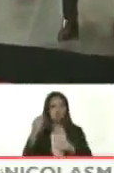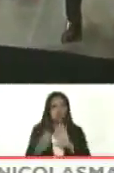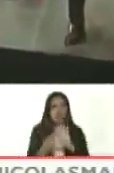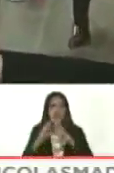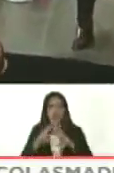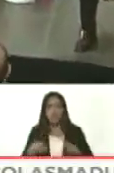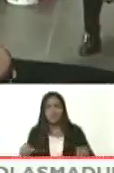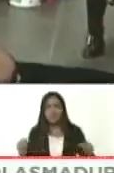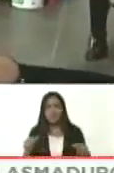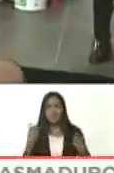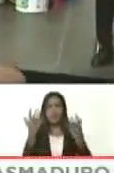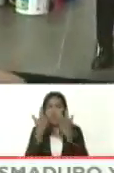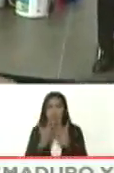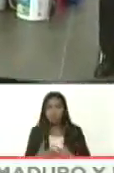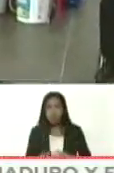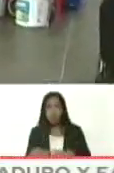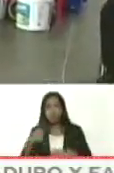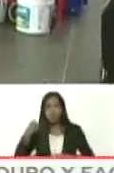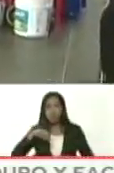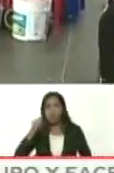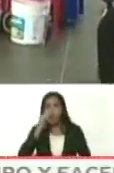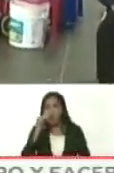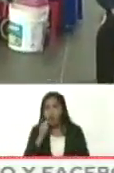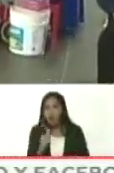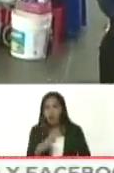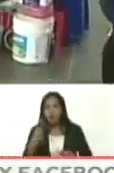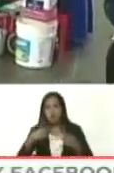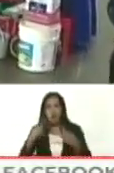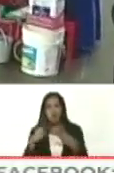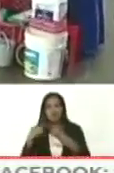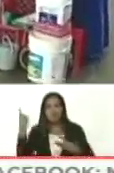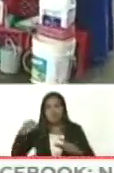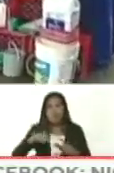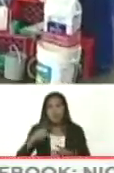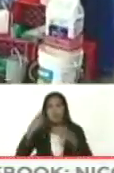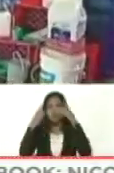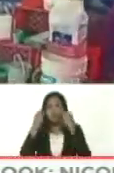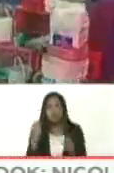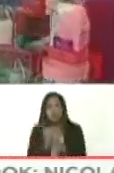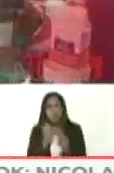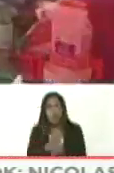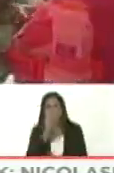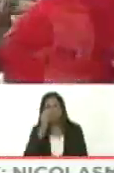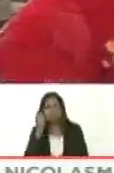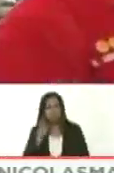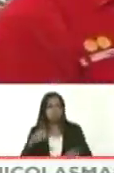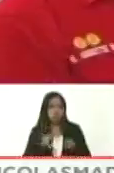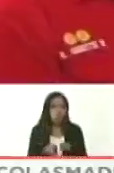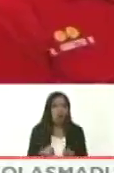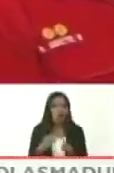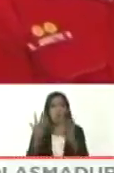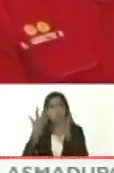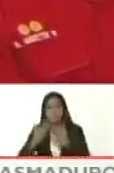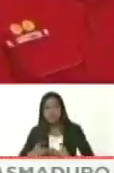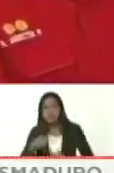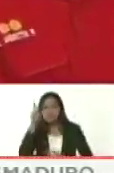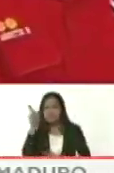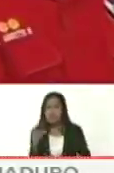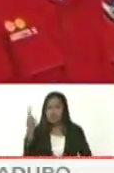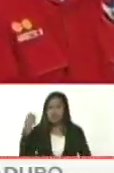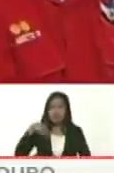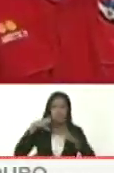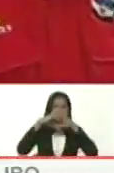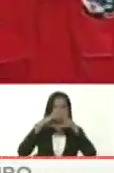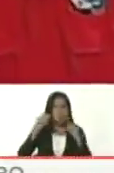tierra, tenemos la industria, tenemos el agua, tenemos los profesionales, los trabajadores, las trabajadoras, los empresarios. Lo tenemos